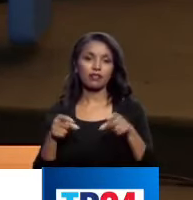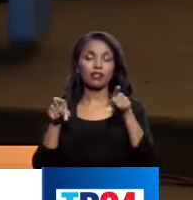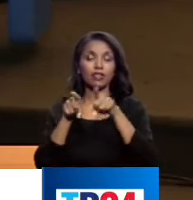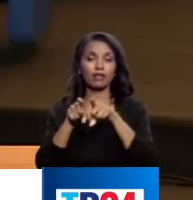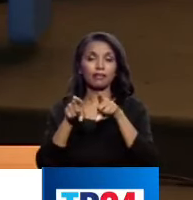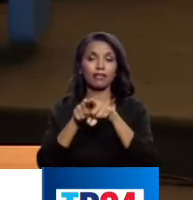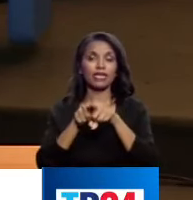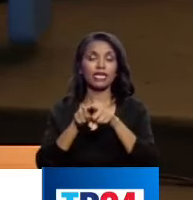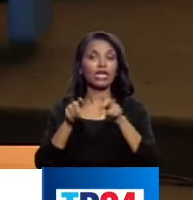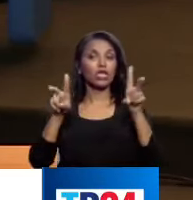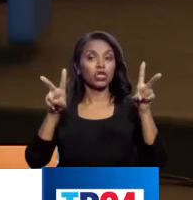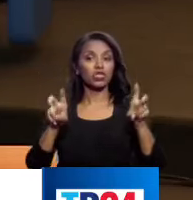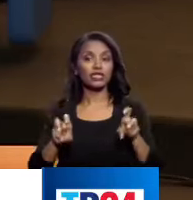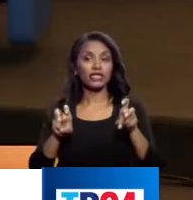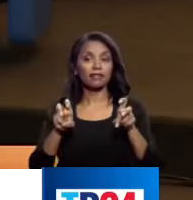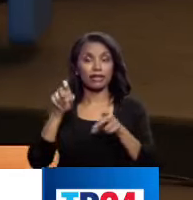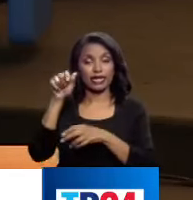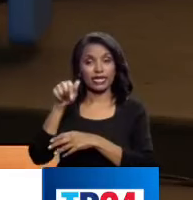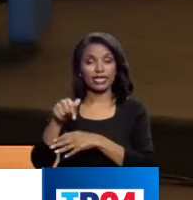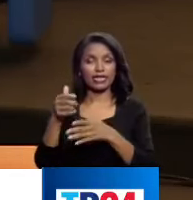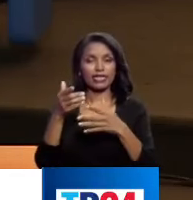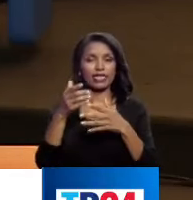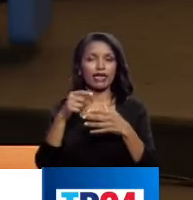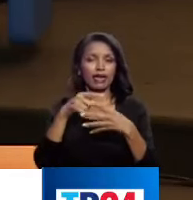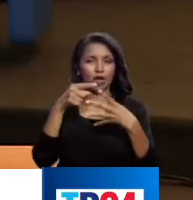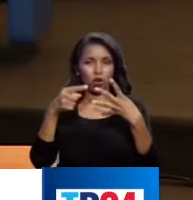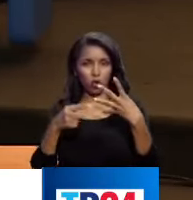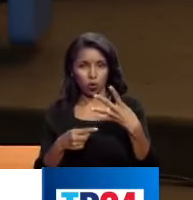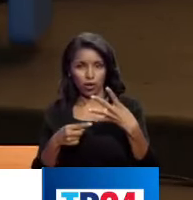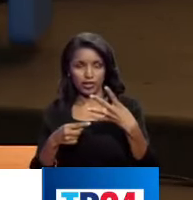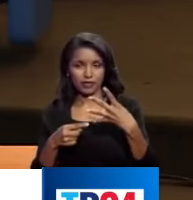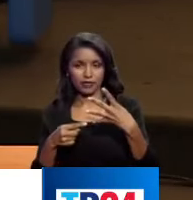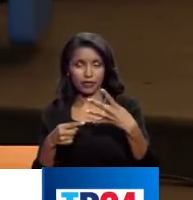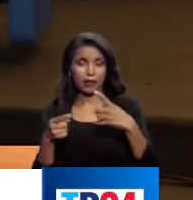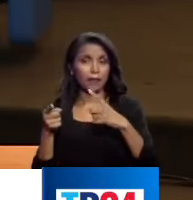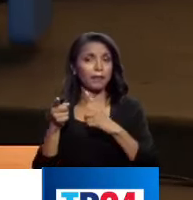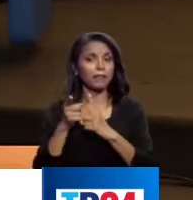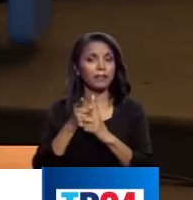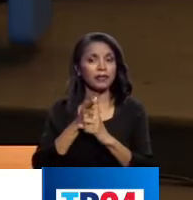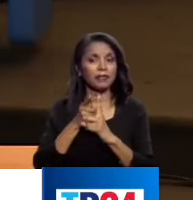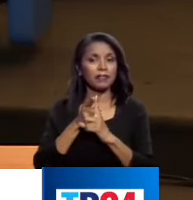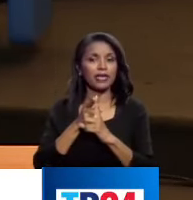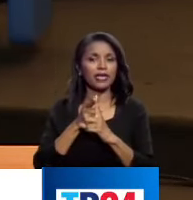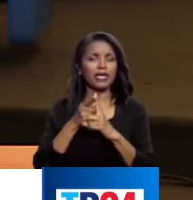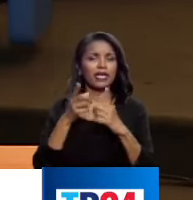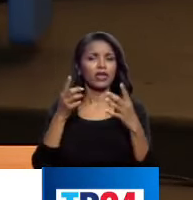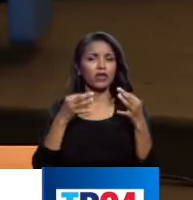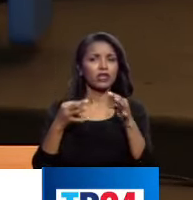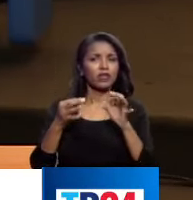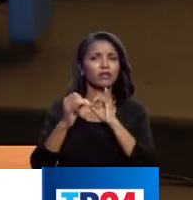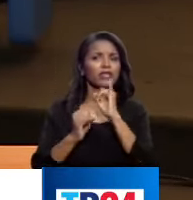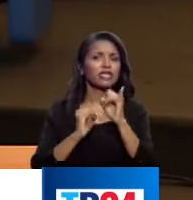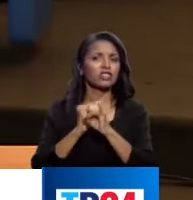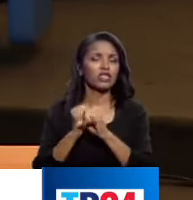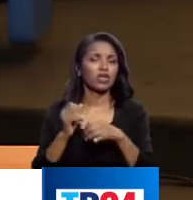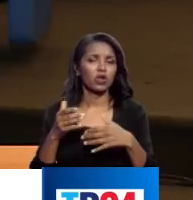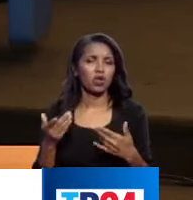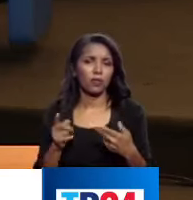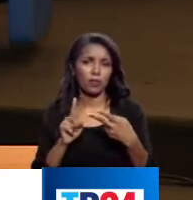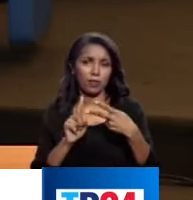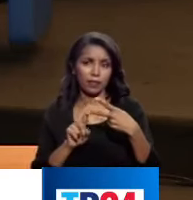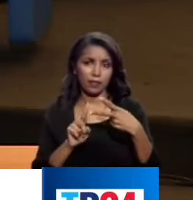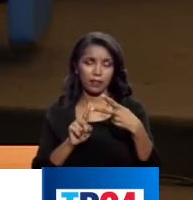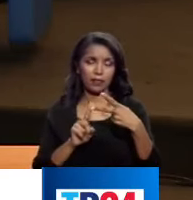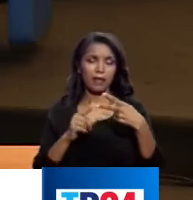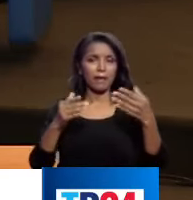Adicionalmente, los temas a tratar de este debate están divididos en cuatro ejes temáticos: aumento de la demanda turística internacional, la construcción